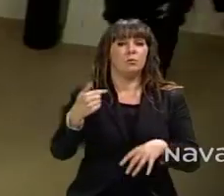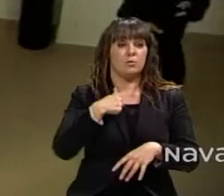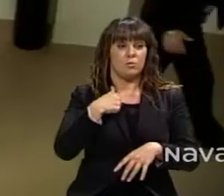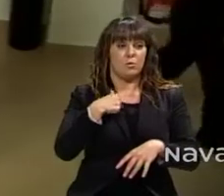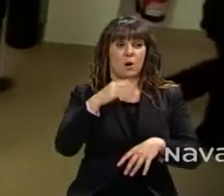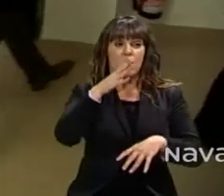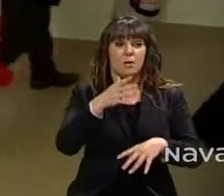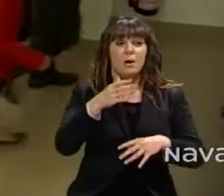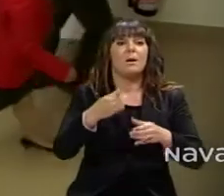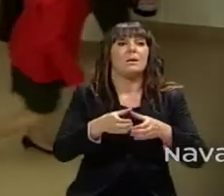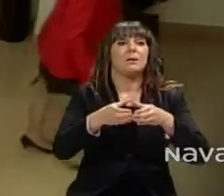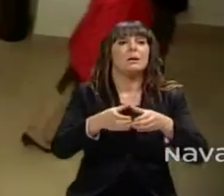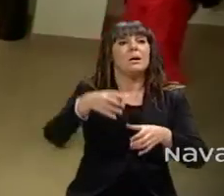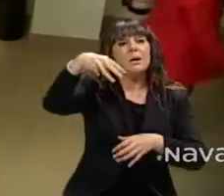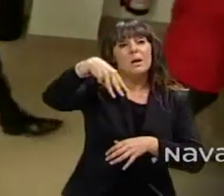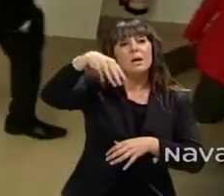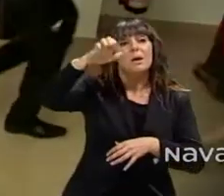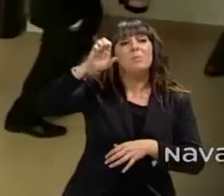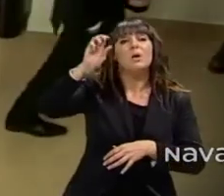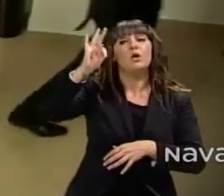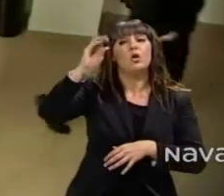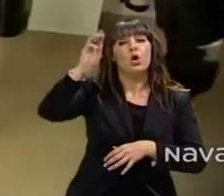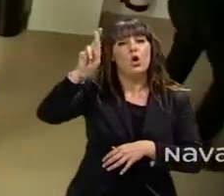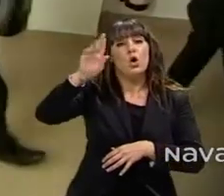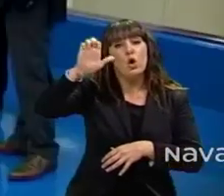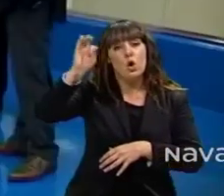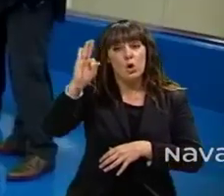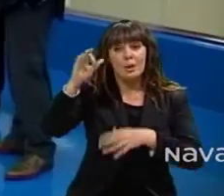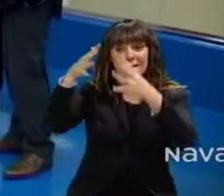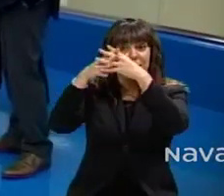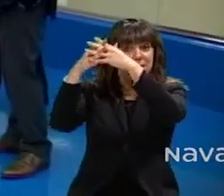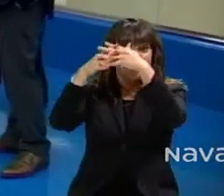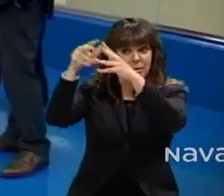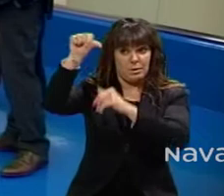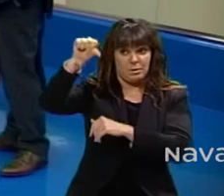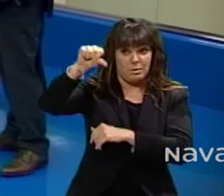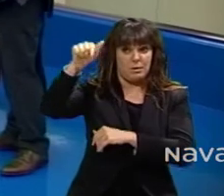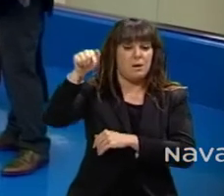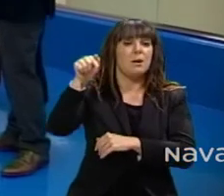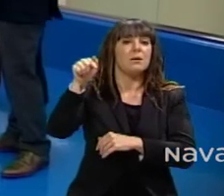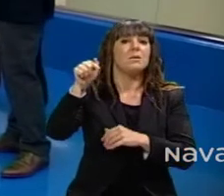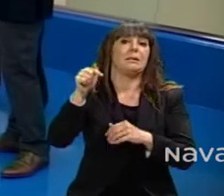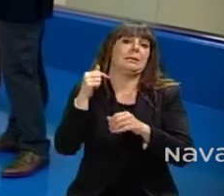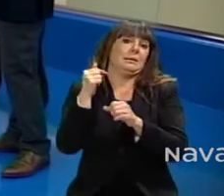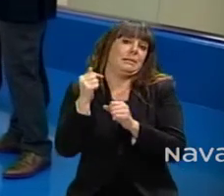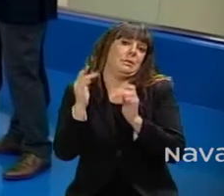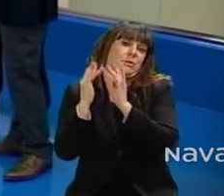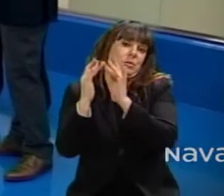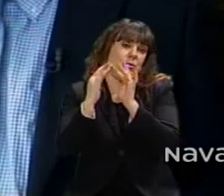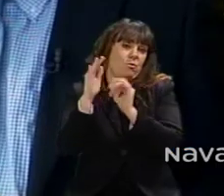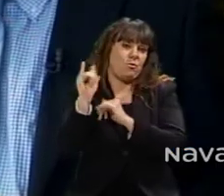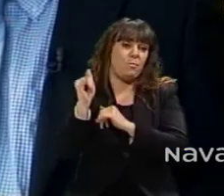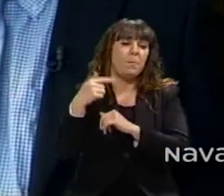Emetorres con una delegación de Carolina del Sur. Esta visita tiene como objetivo